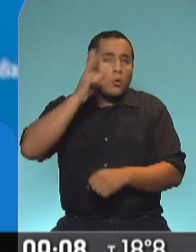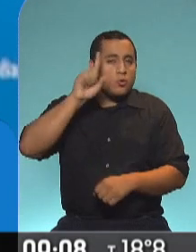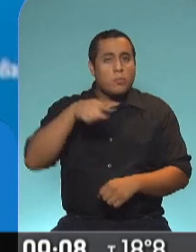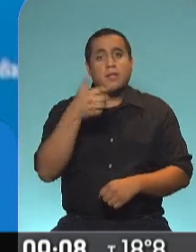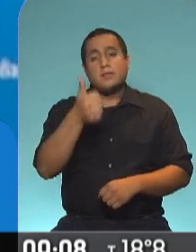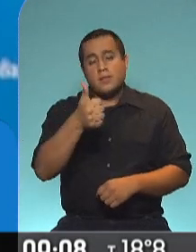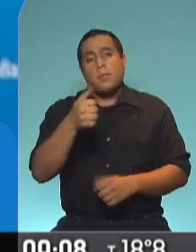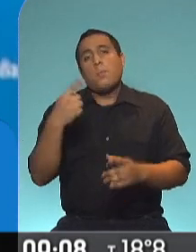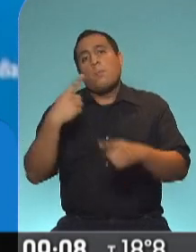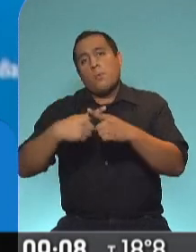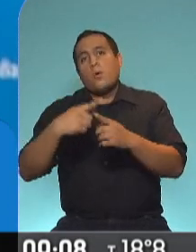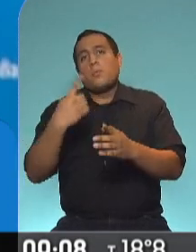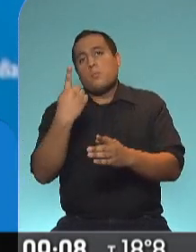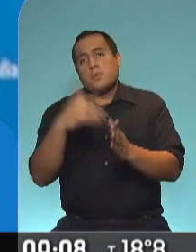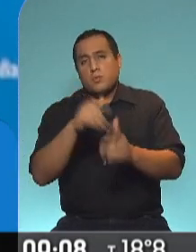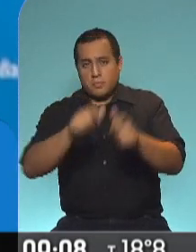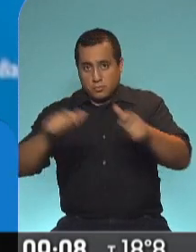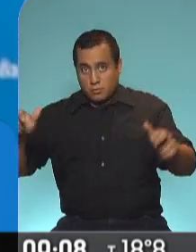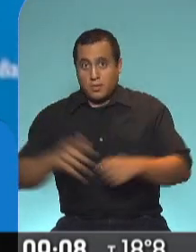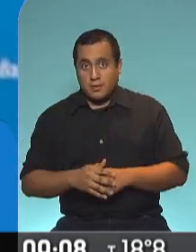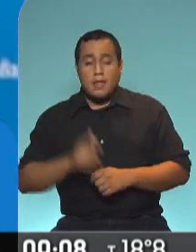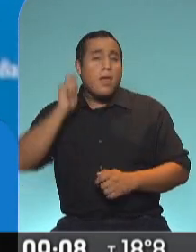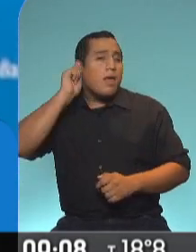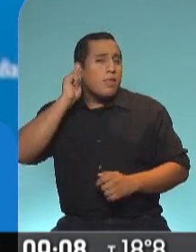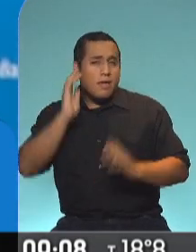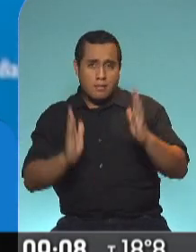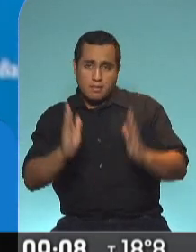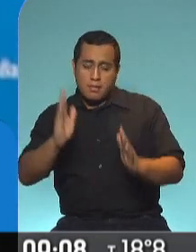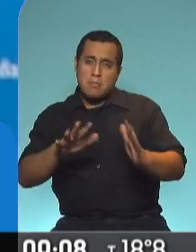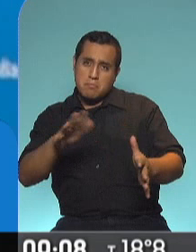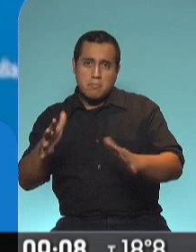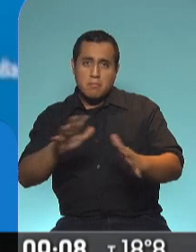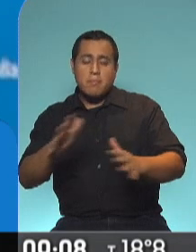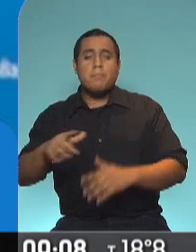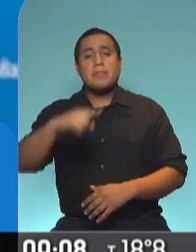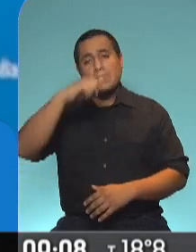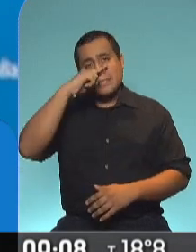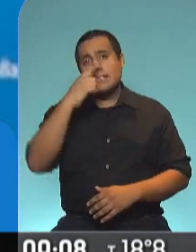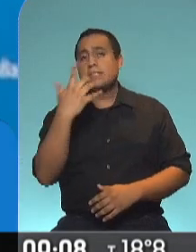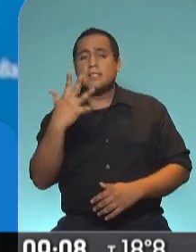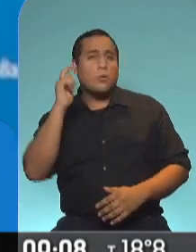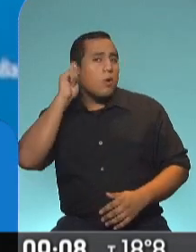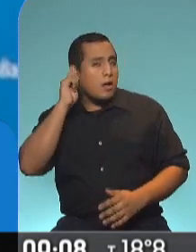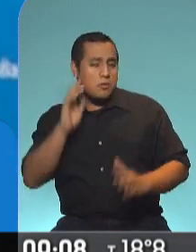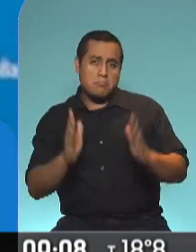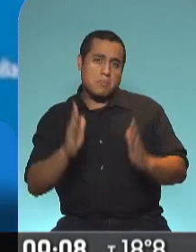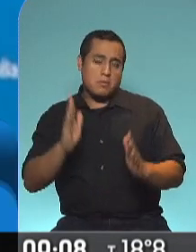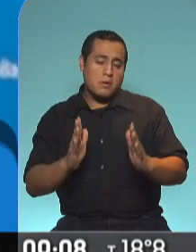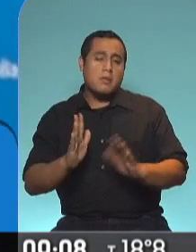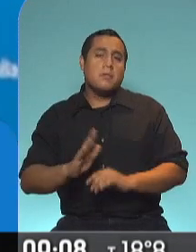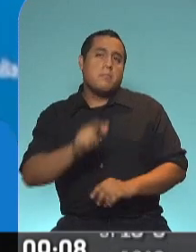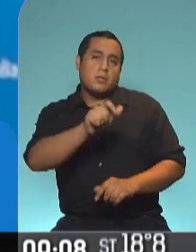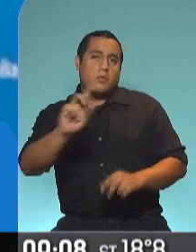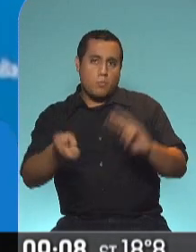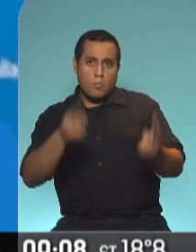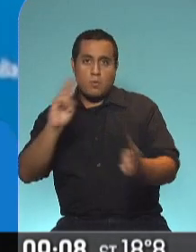cada millón de habitantes la edad mediana de afectación está en 75 años con respecto a las personas fallecidas